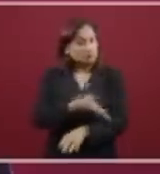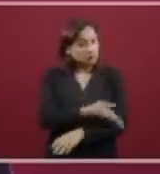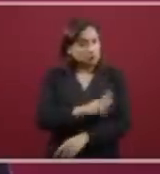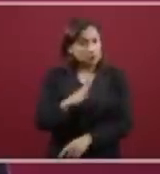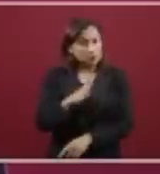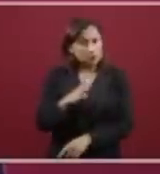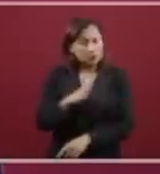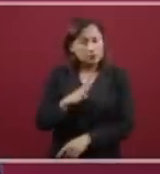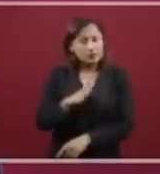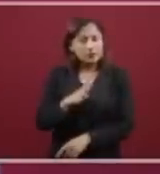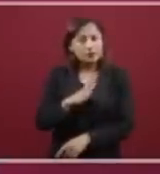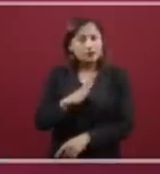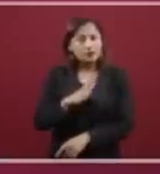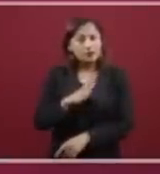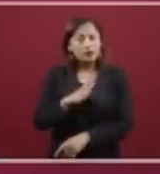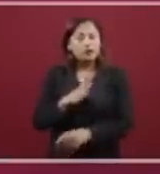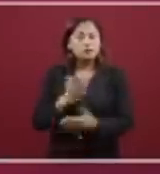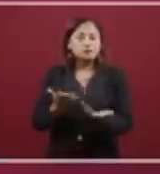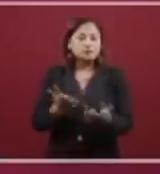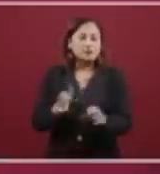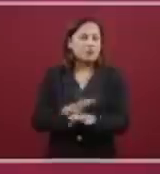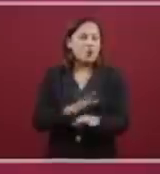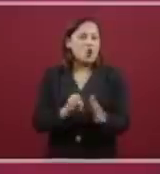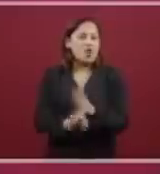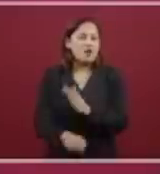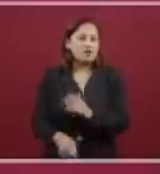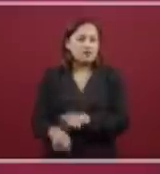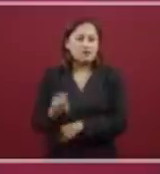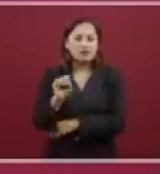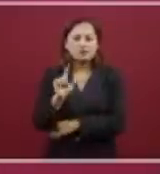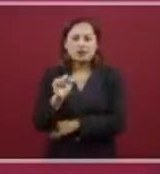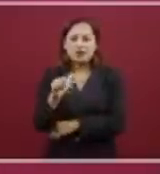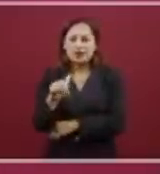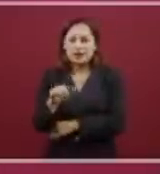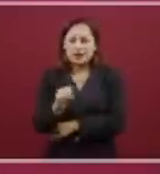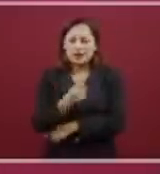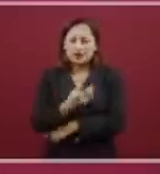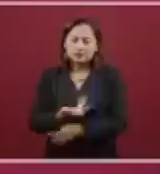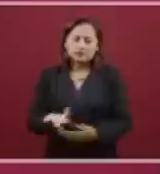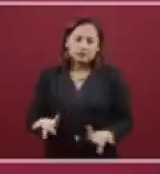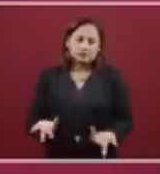hablando de esa línea no tengo fijación perú